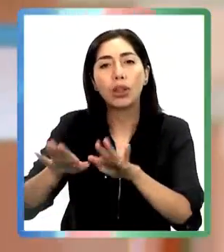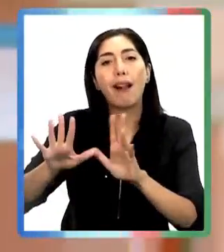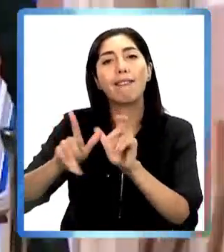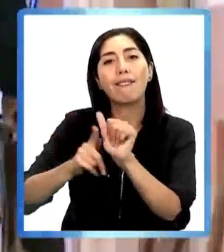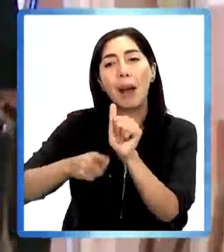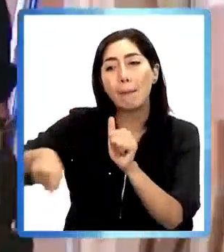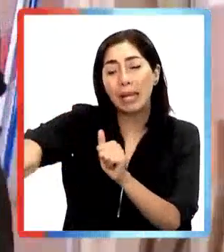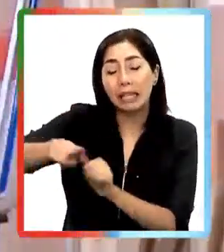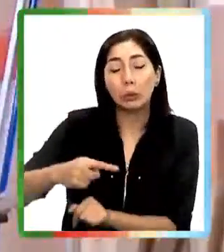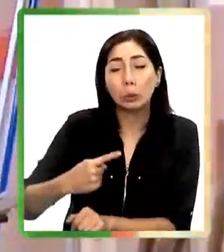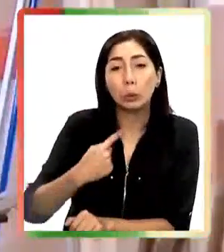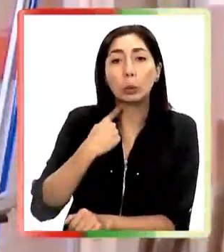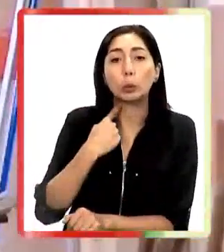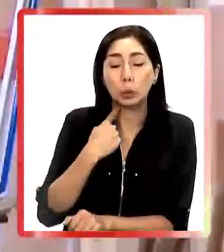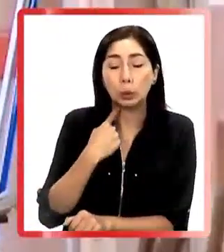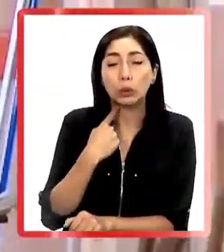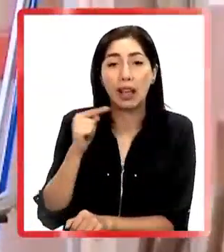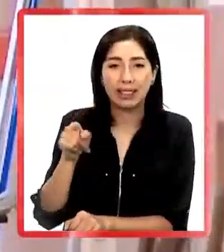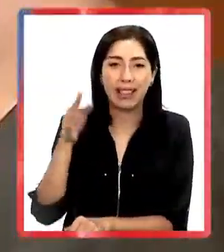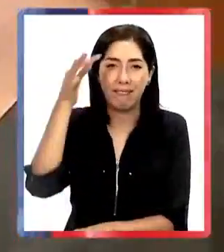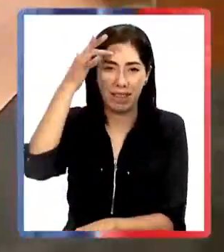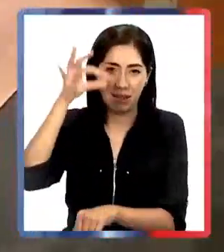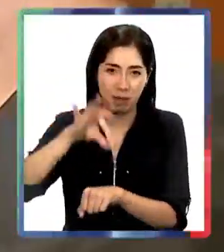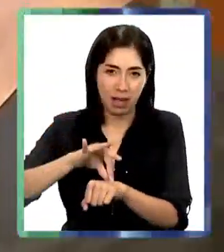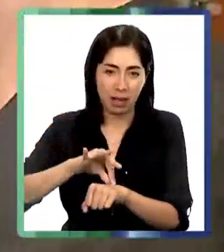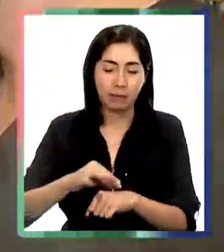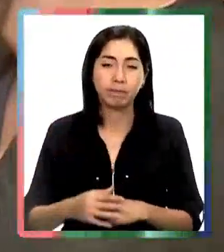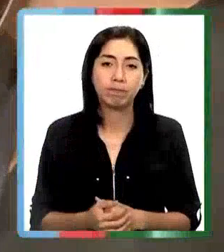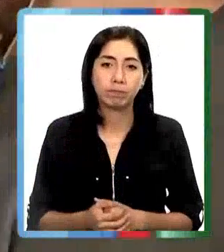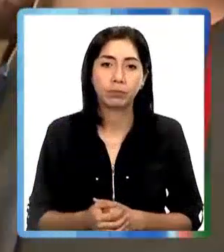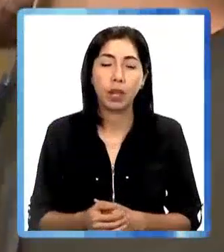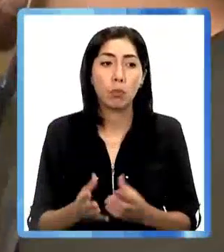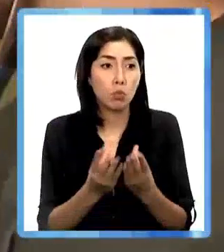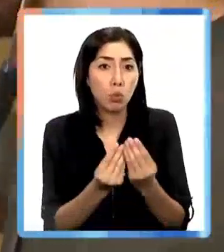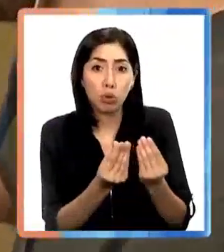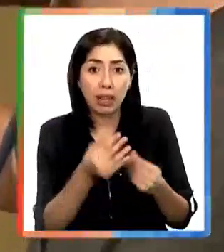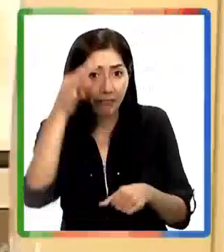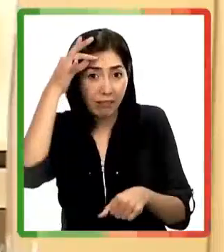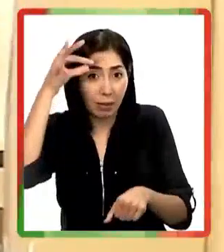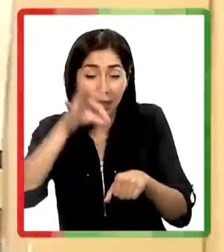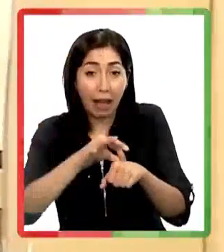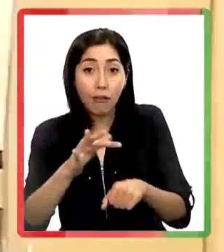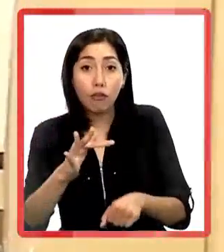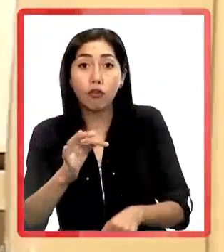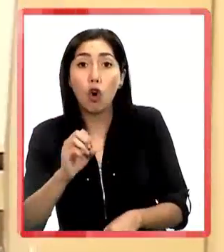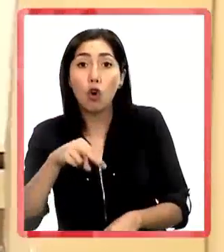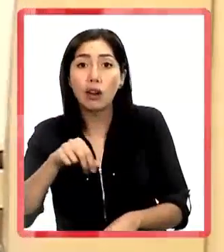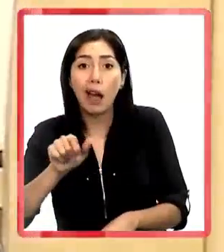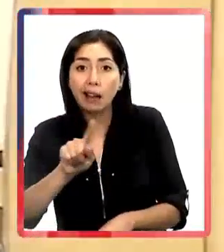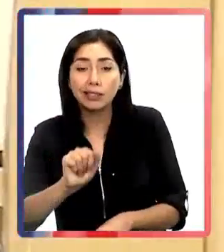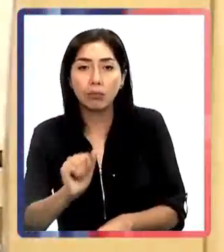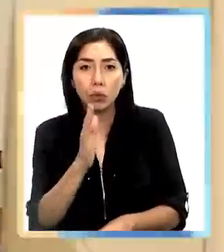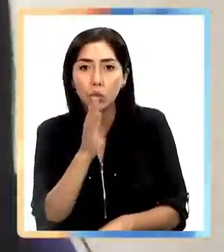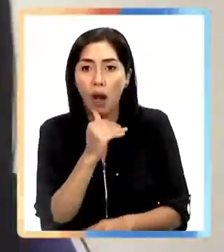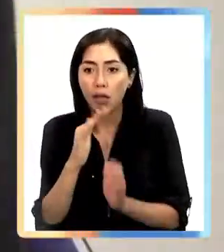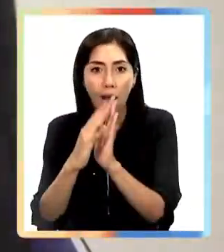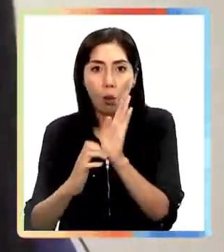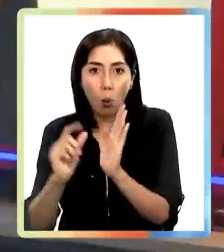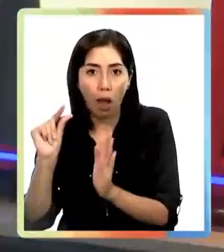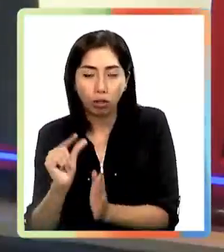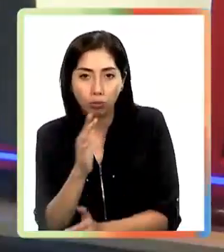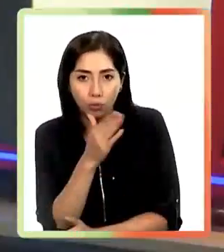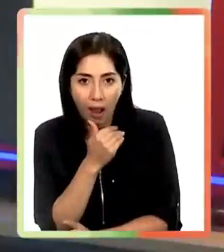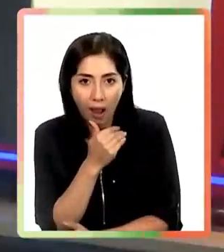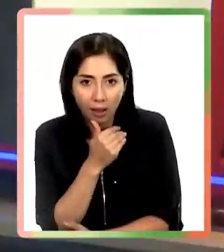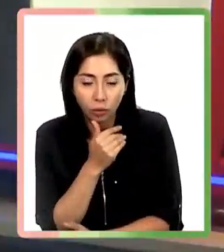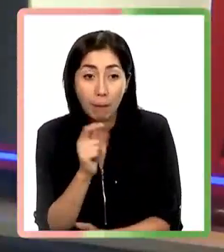son golpeadas con este diagnóstico. Contarle, Pablo, que muchas de estas enfermedades no tienen código en FONASA, lo que implica que en estricto rigor no existe